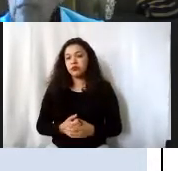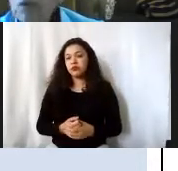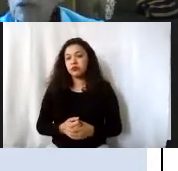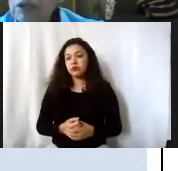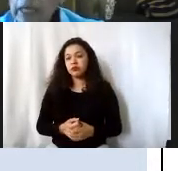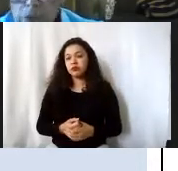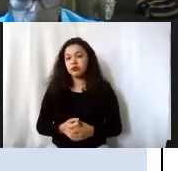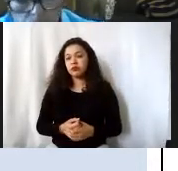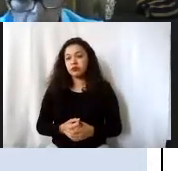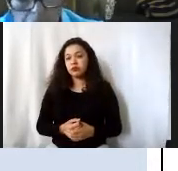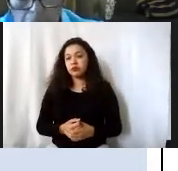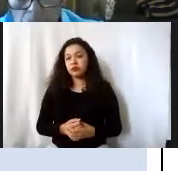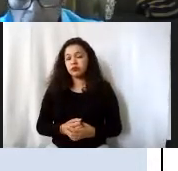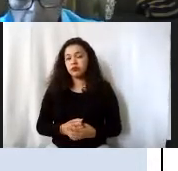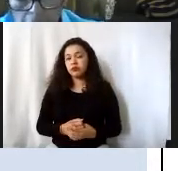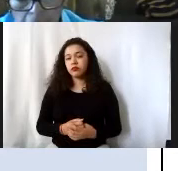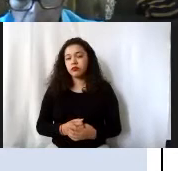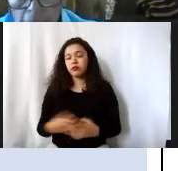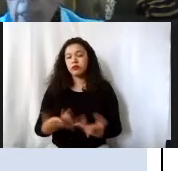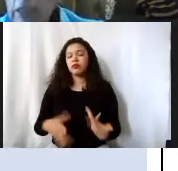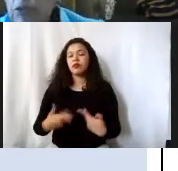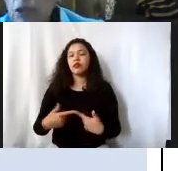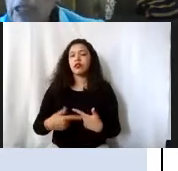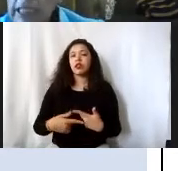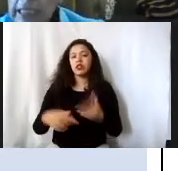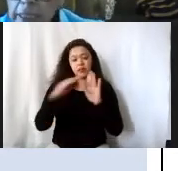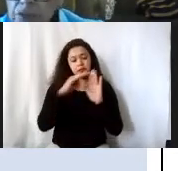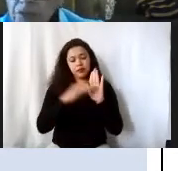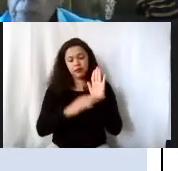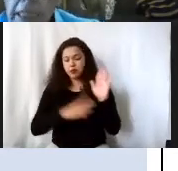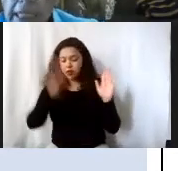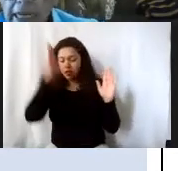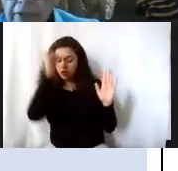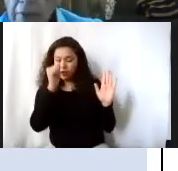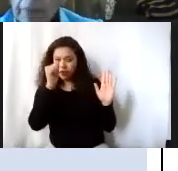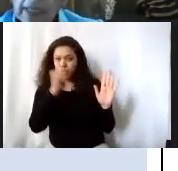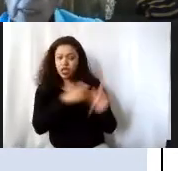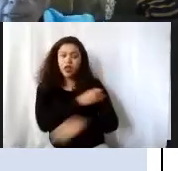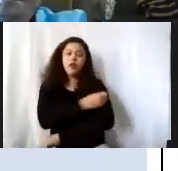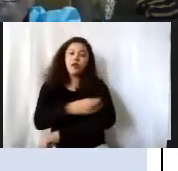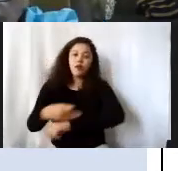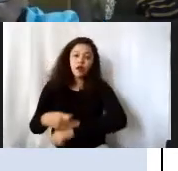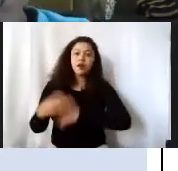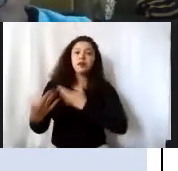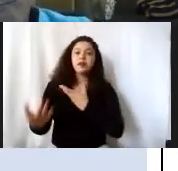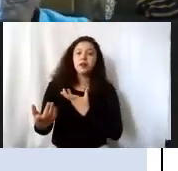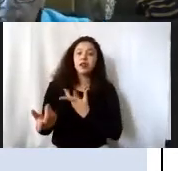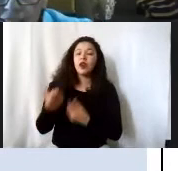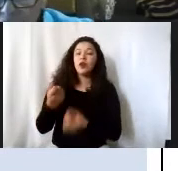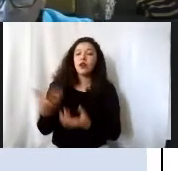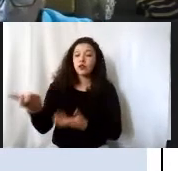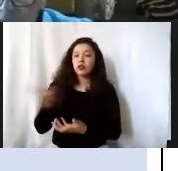este acuerdo de estos criterios, y son ingreso familiar. Vean aquí, el INER nos